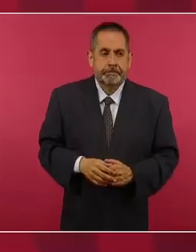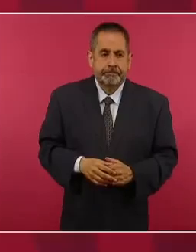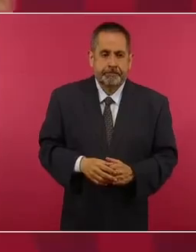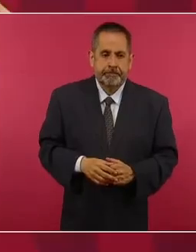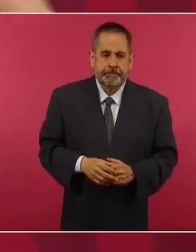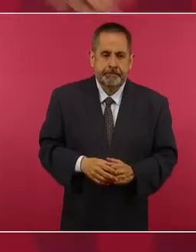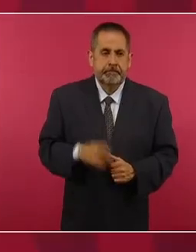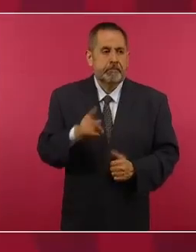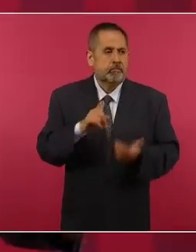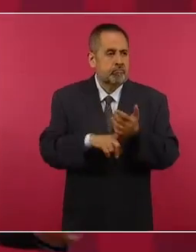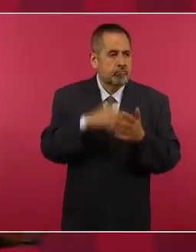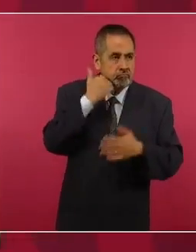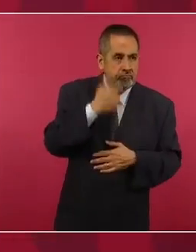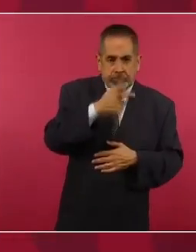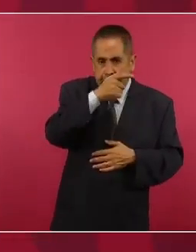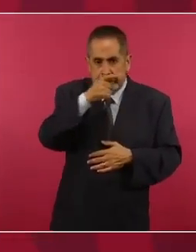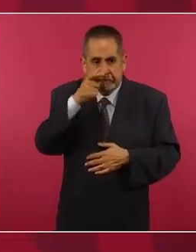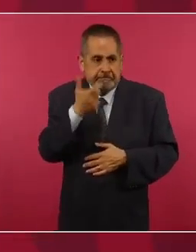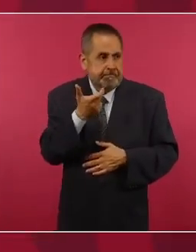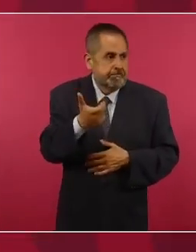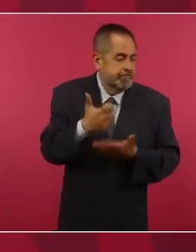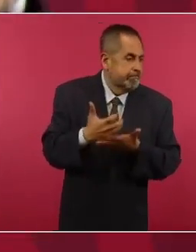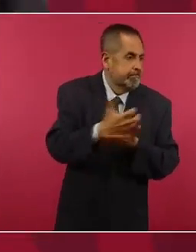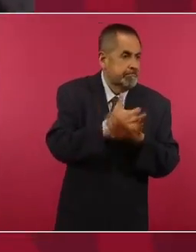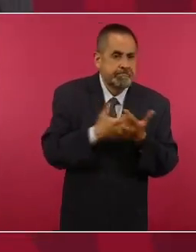o la búsqueda del dinero,